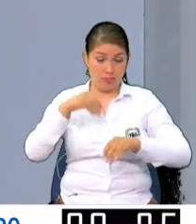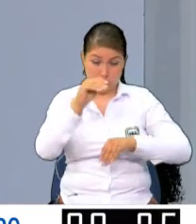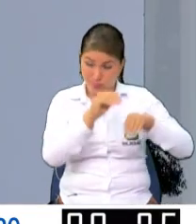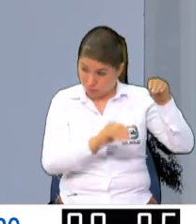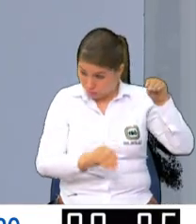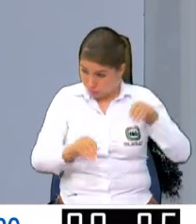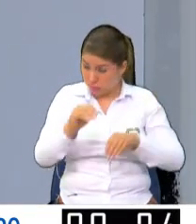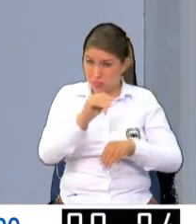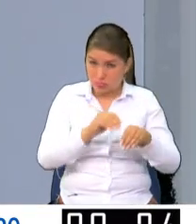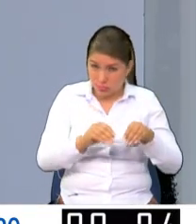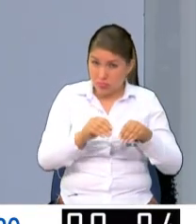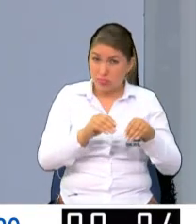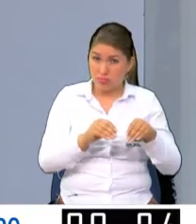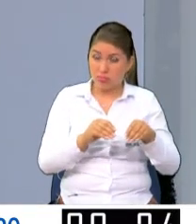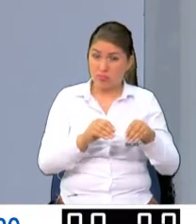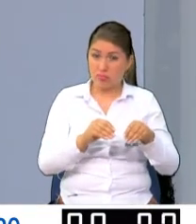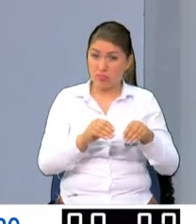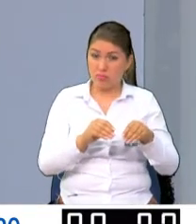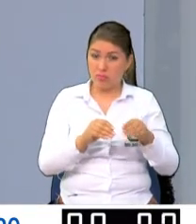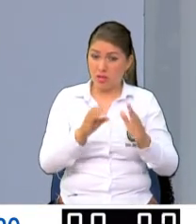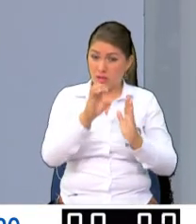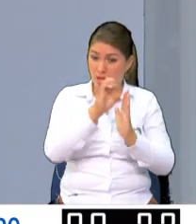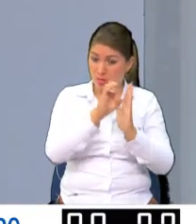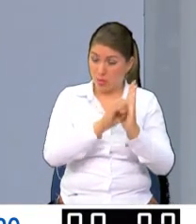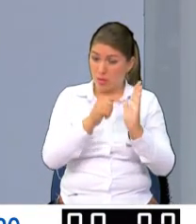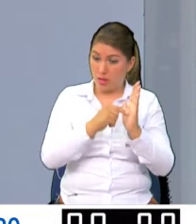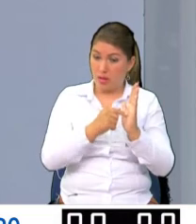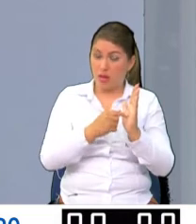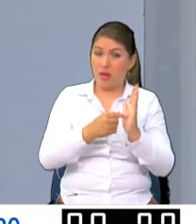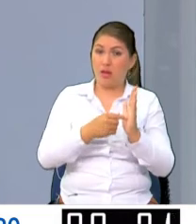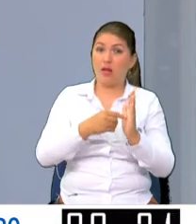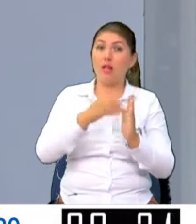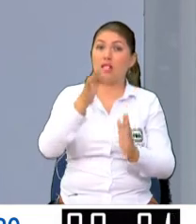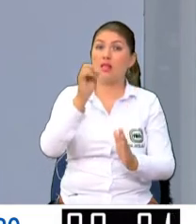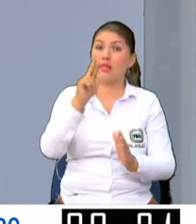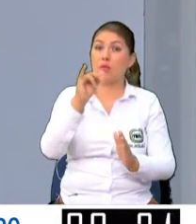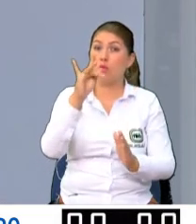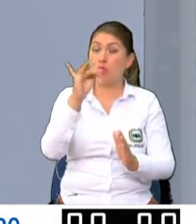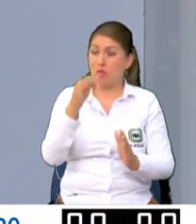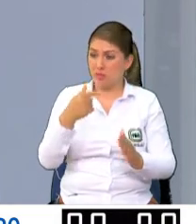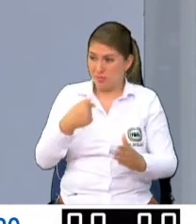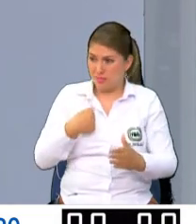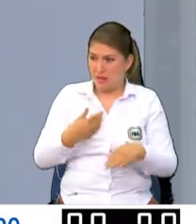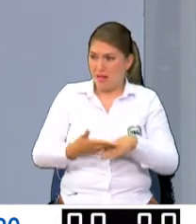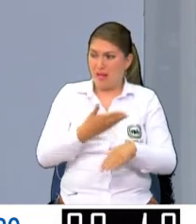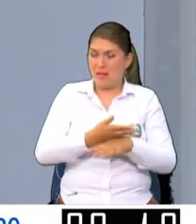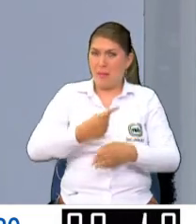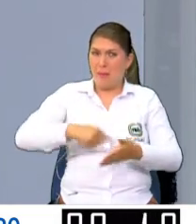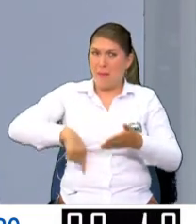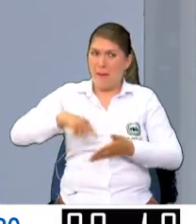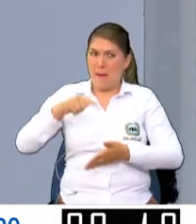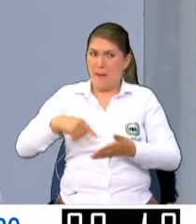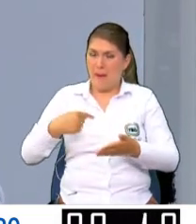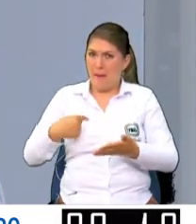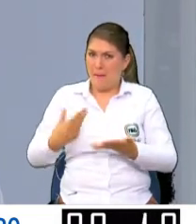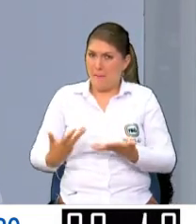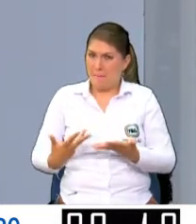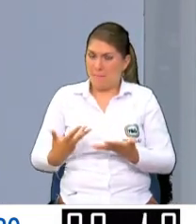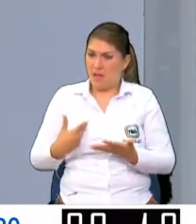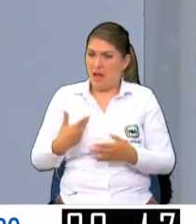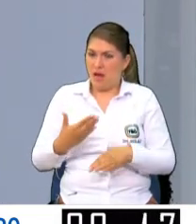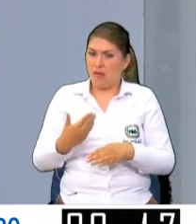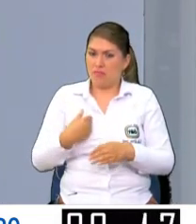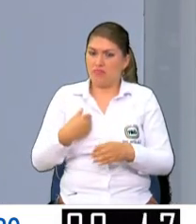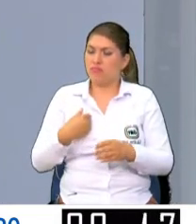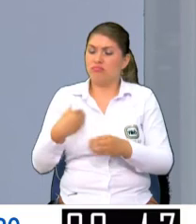inclusive el estatuto tributario el municipio cuando para ese entonces era un contratista del municipio y me encontraba